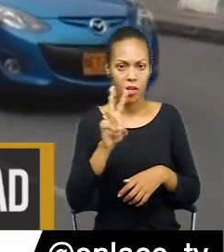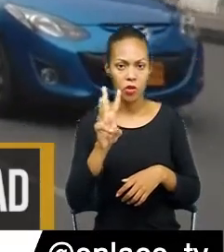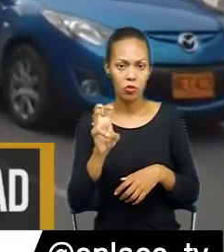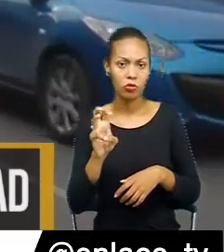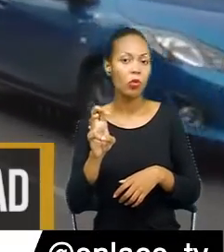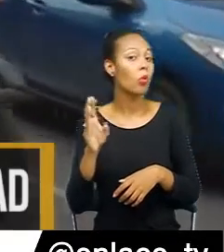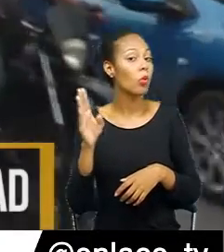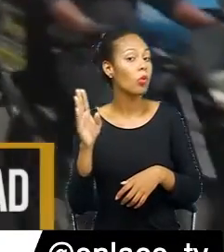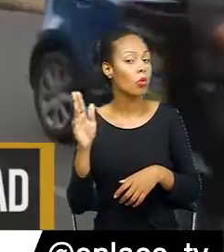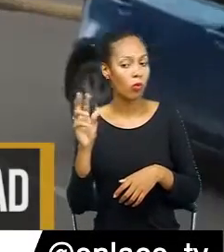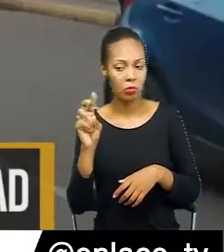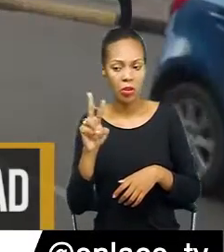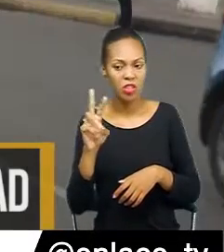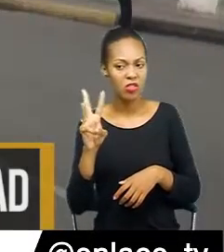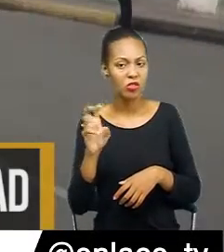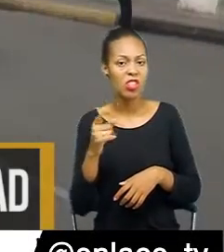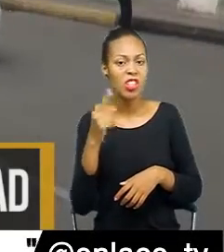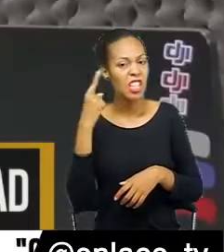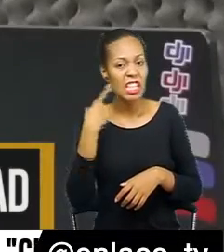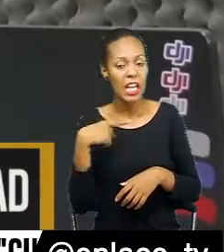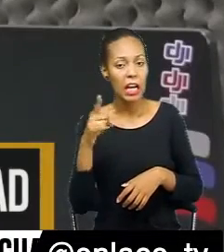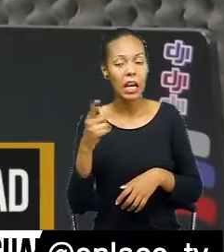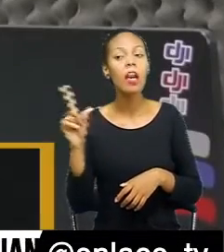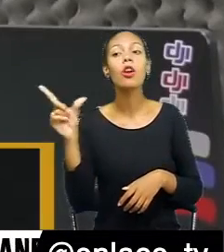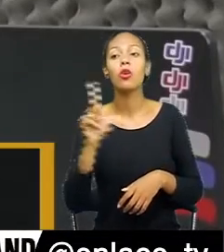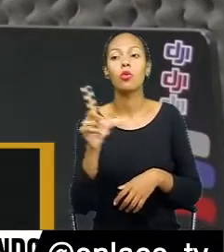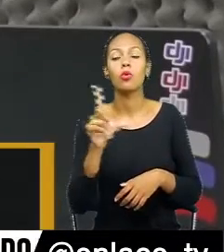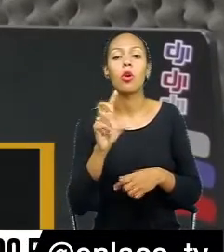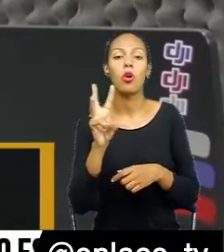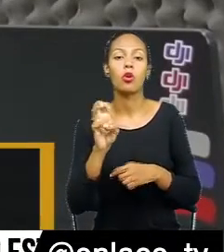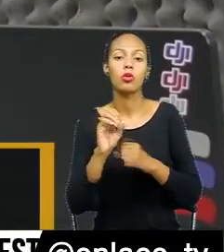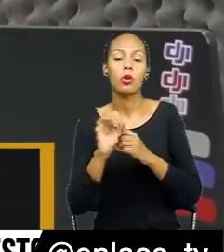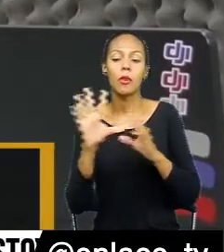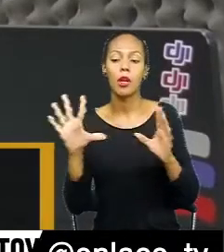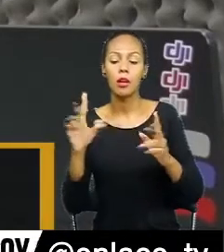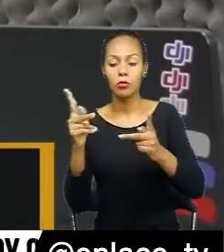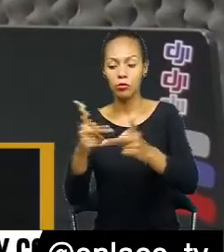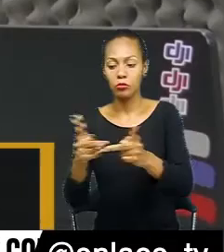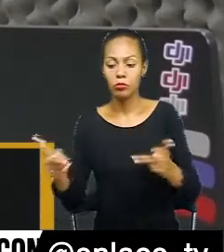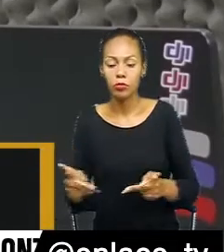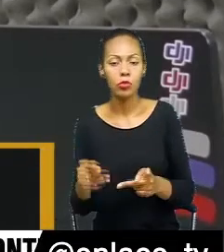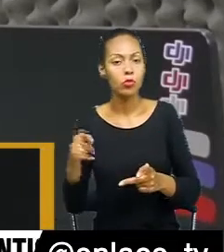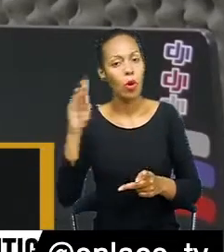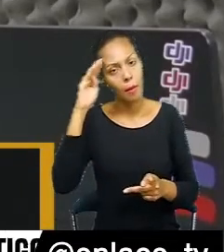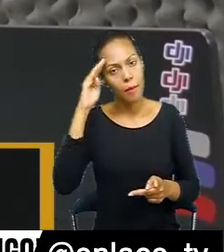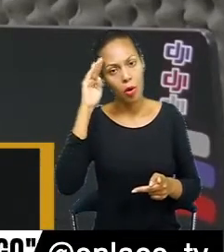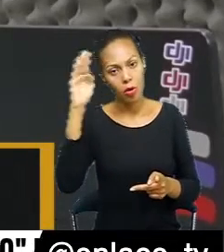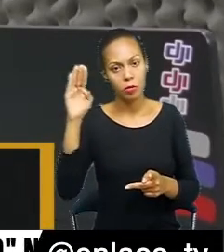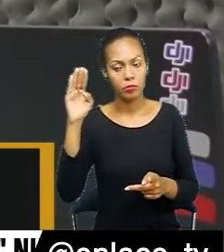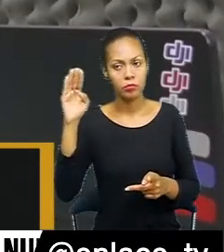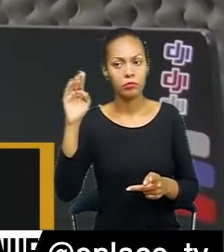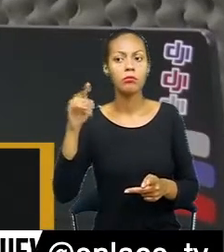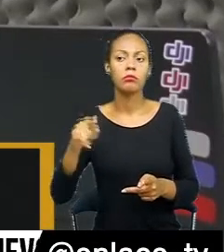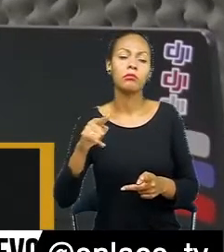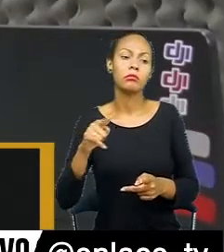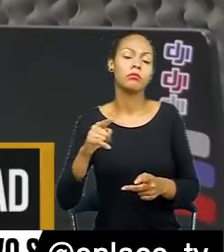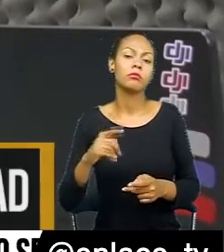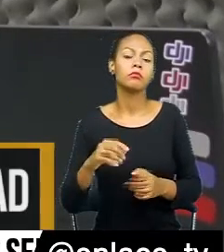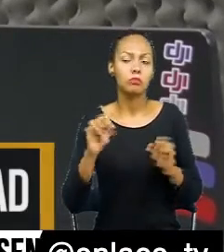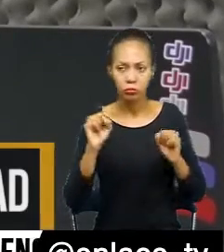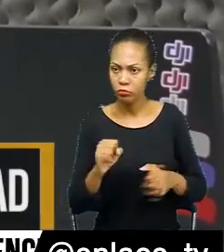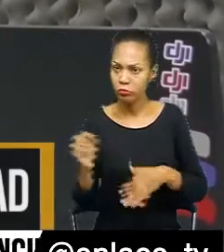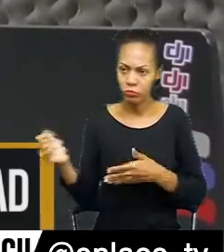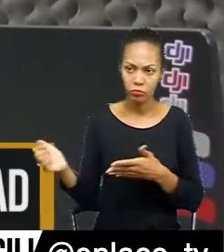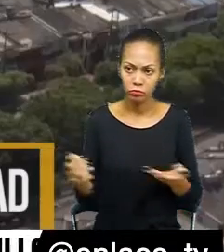partir de las 8 de la mañana en el auditorio del Comando de la Policía, con acreditación desde las 7 de la mañana para